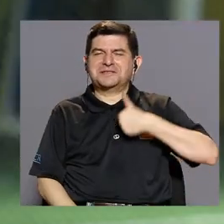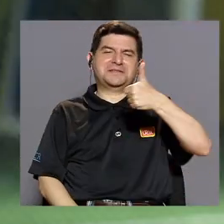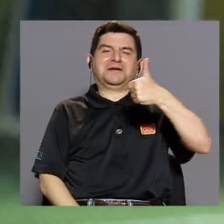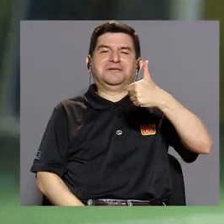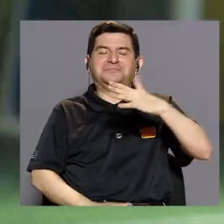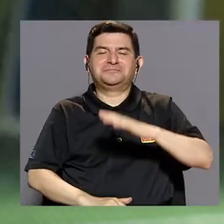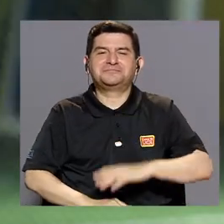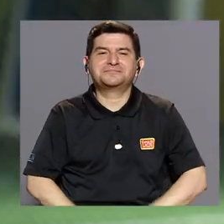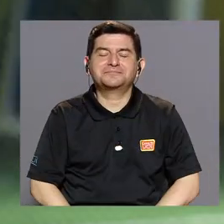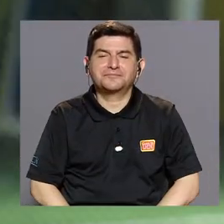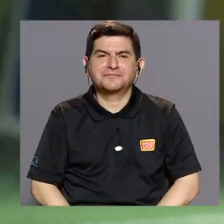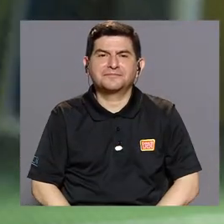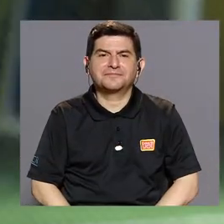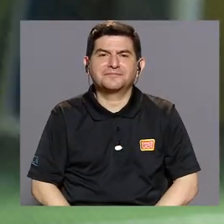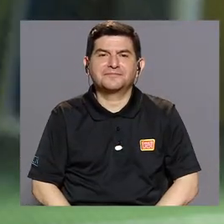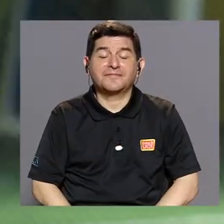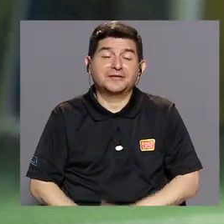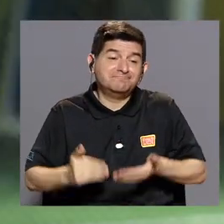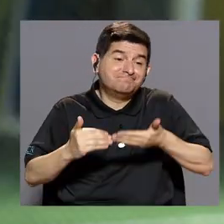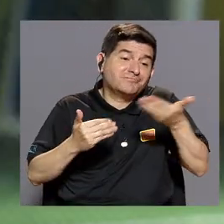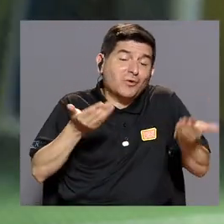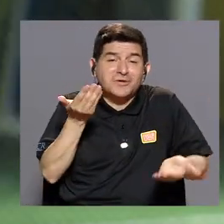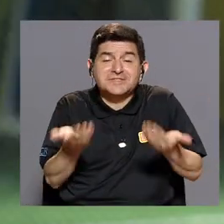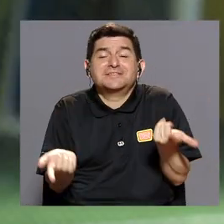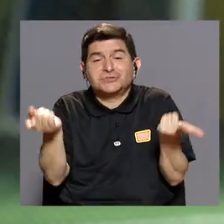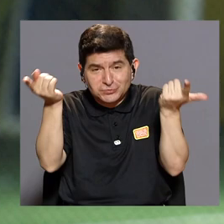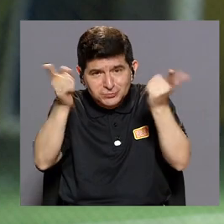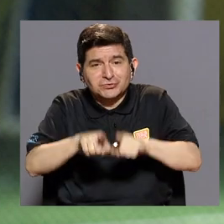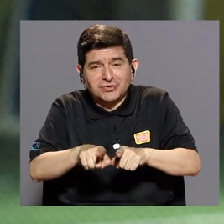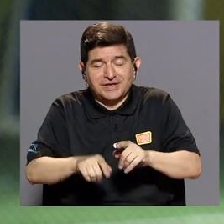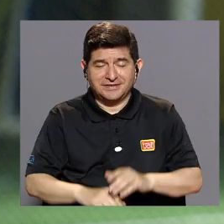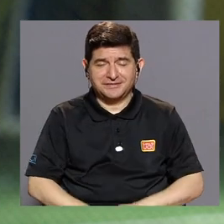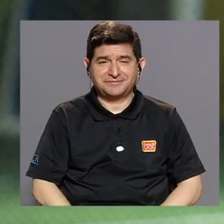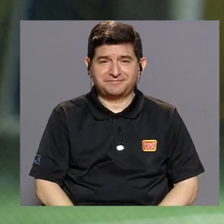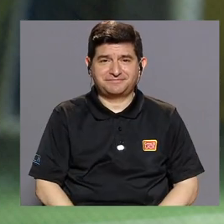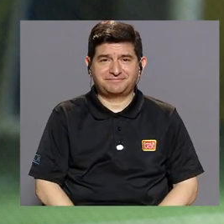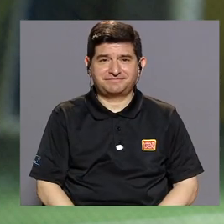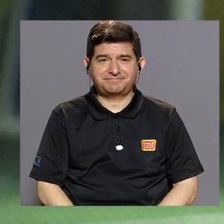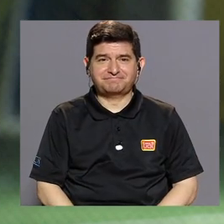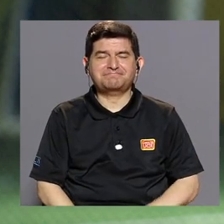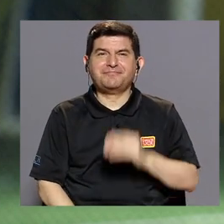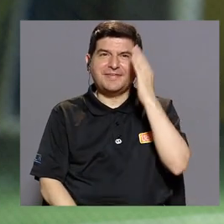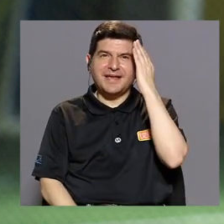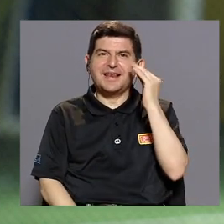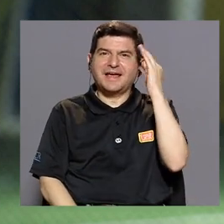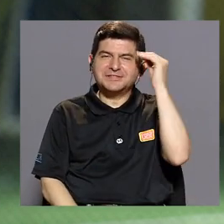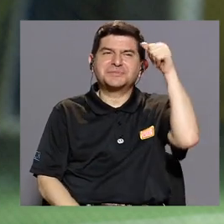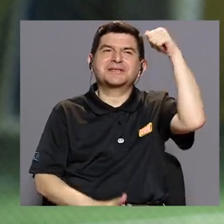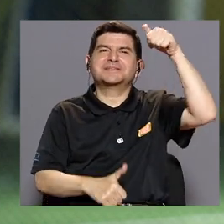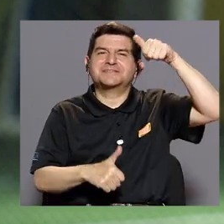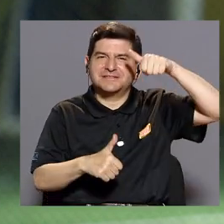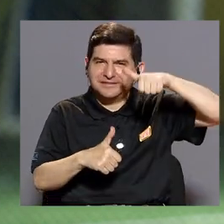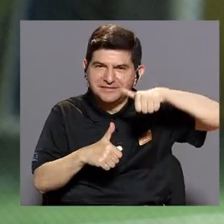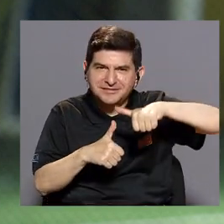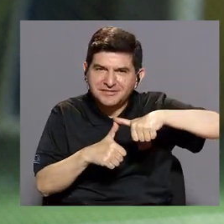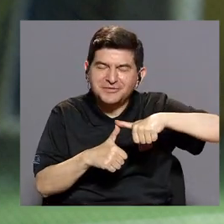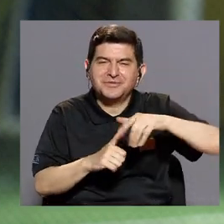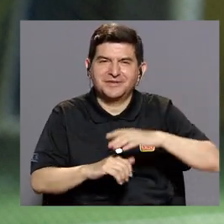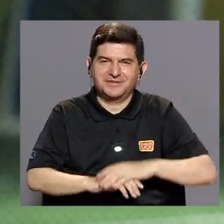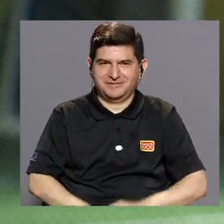¿verdad? Y la verdad es que sí, son cosas que pasan. La experiencia o el recuerdo,